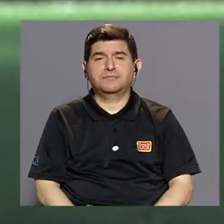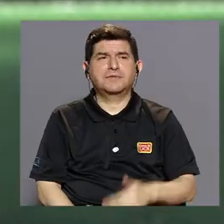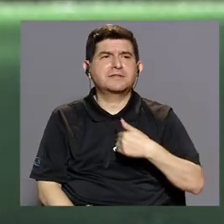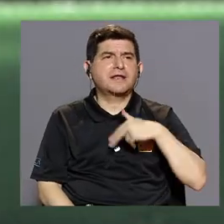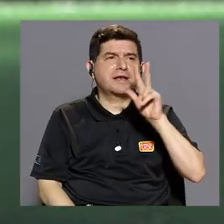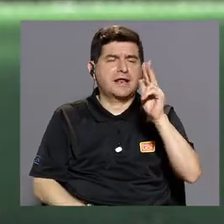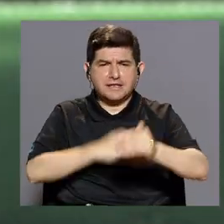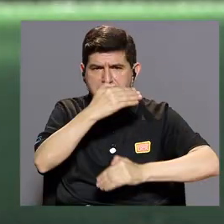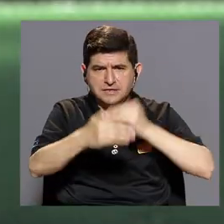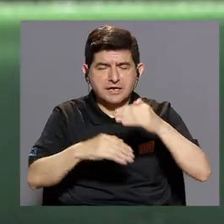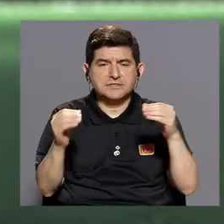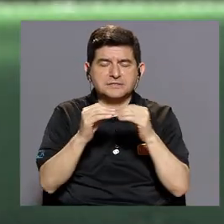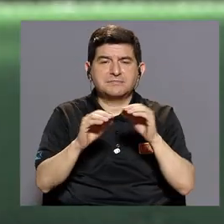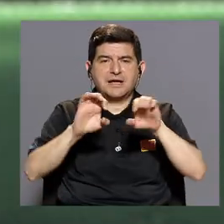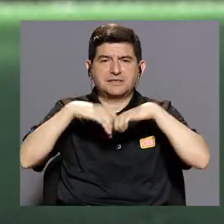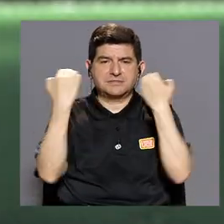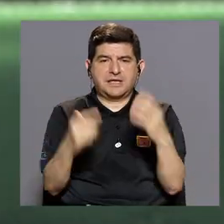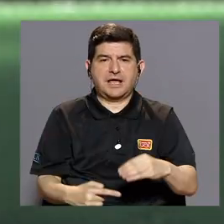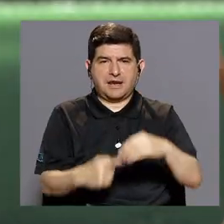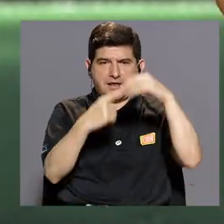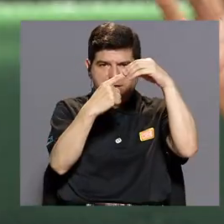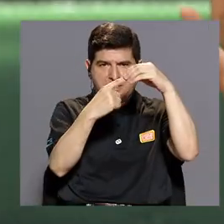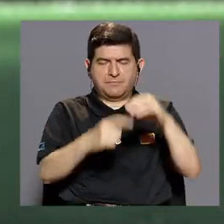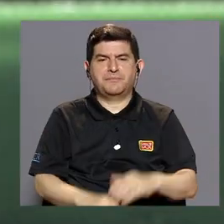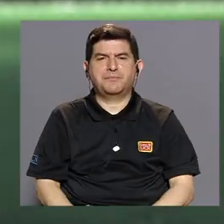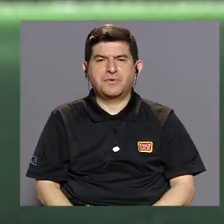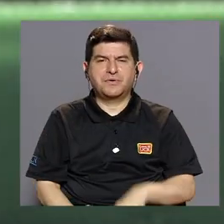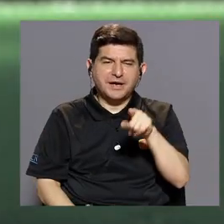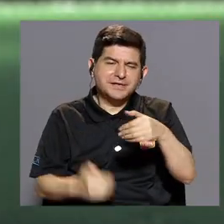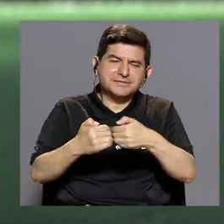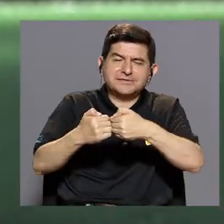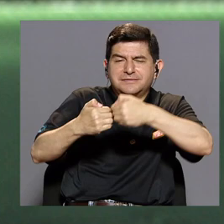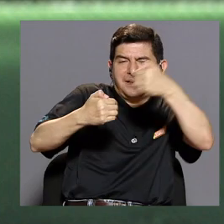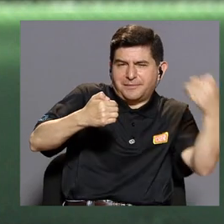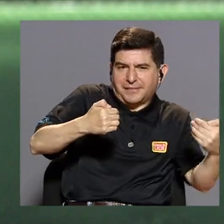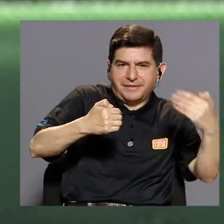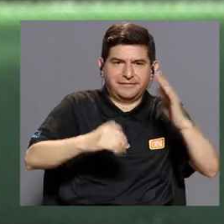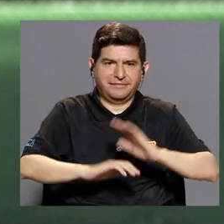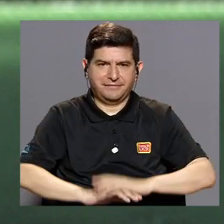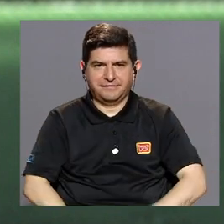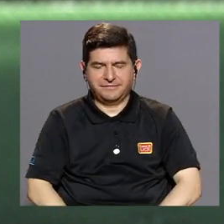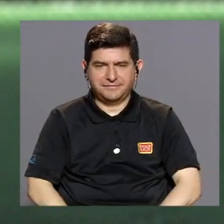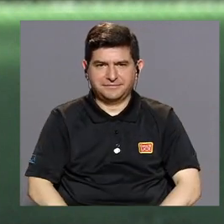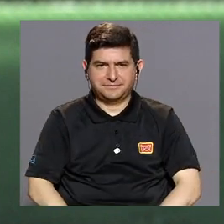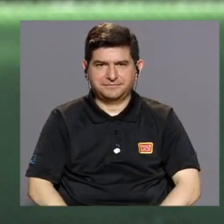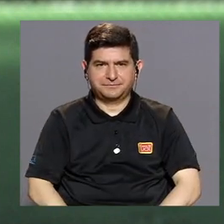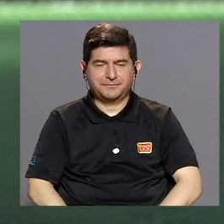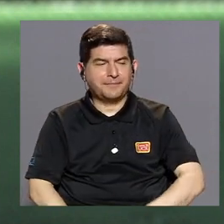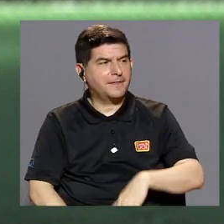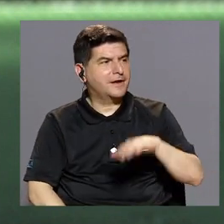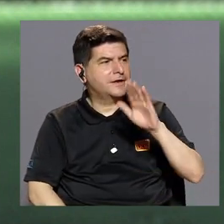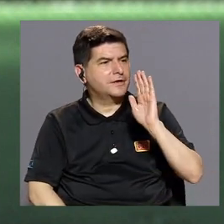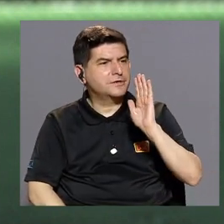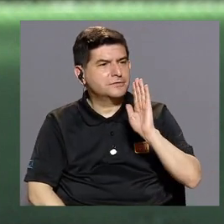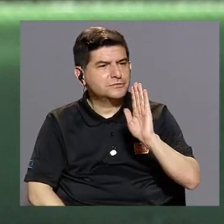pues 3 procesos, más la selección mayor. Así es. Que la ponemos un poco aparte, ¿verdad? Porque